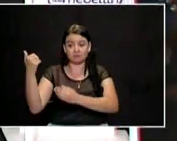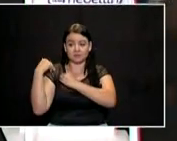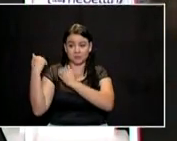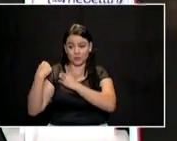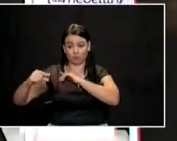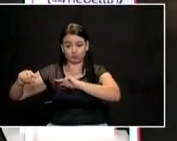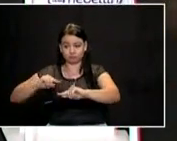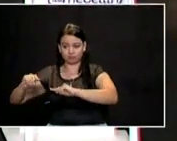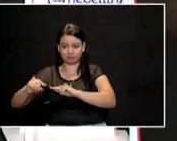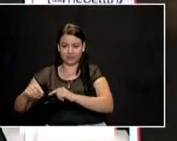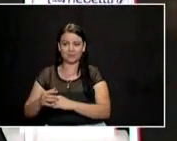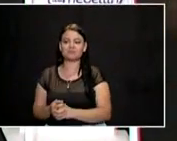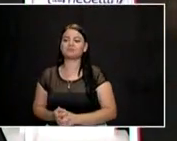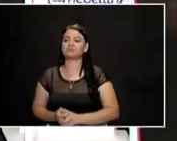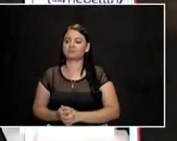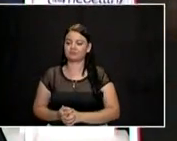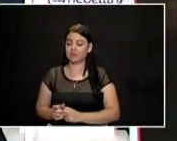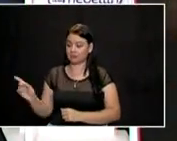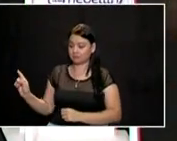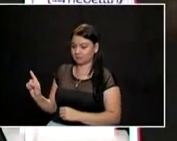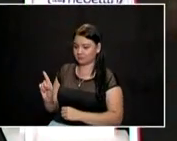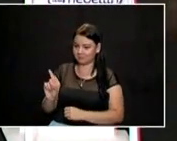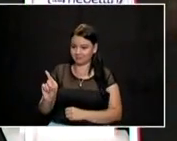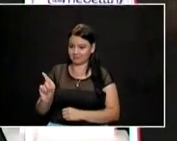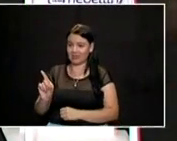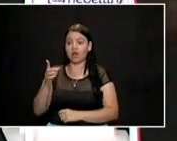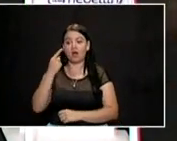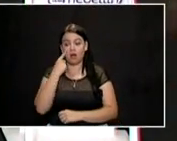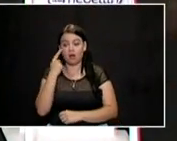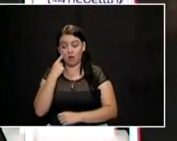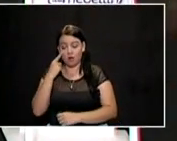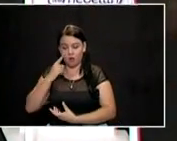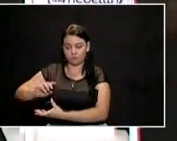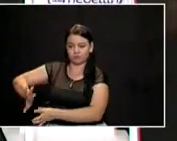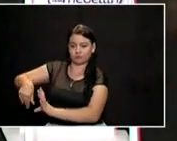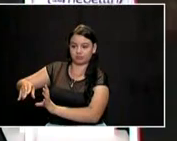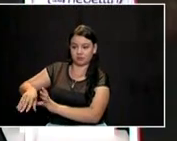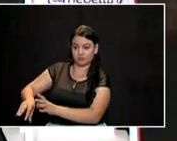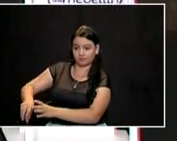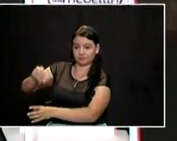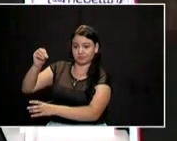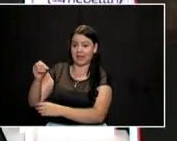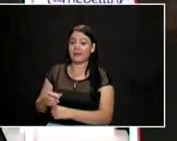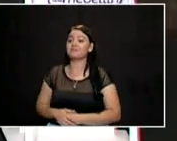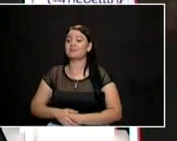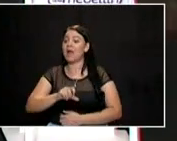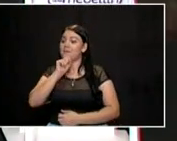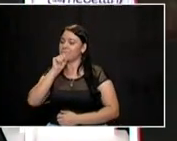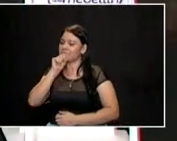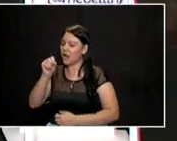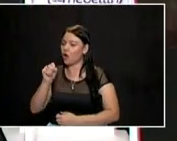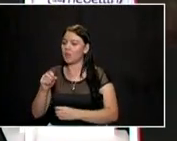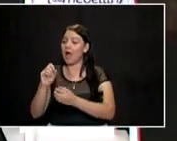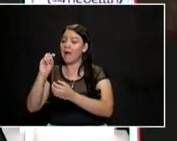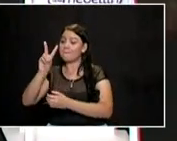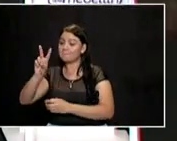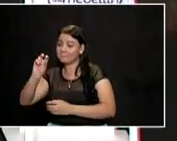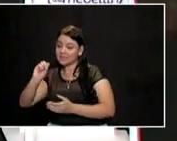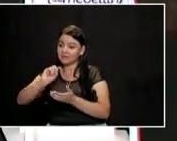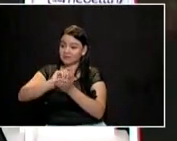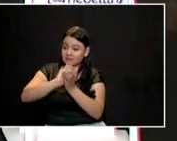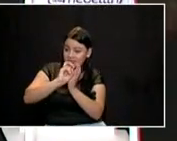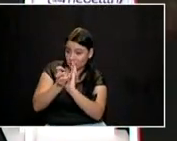la balota y la pregunta, eso sí, es en 20 segundos. La respuesta en un minuto.